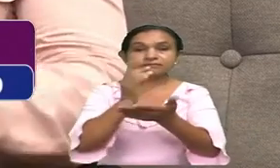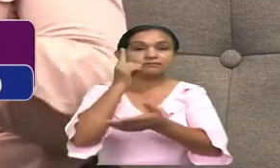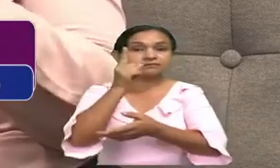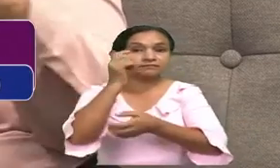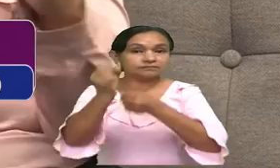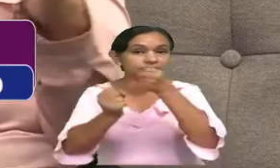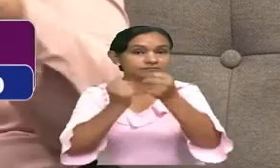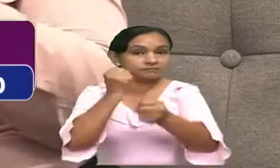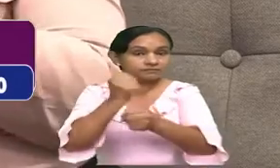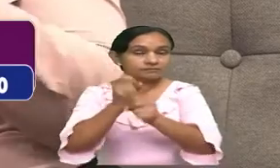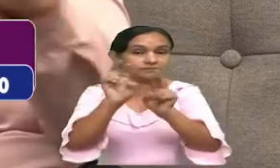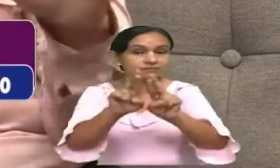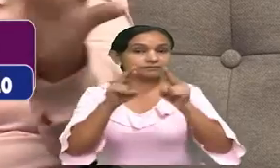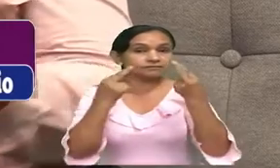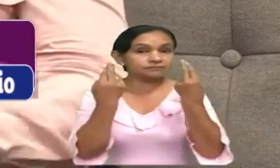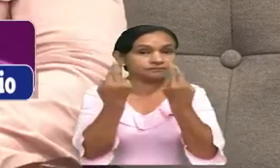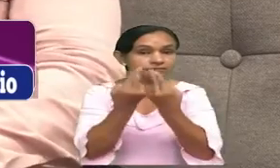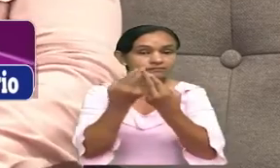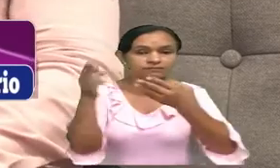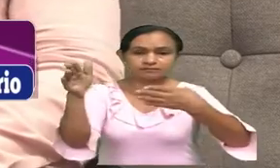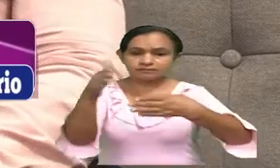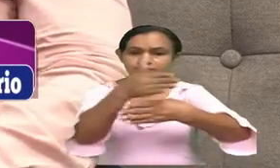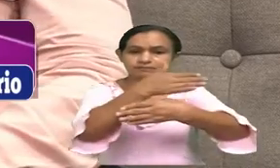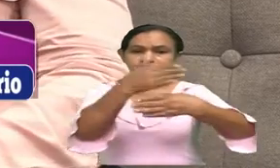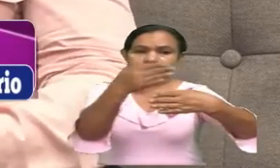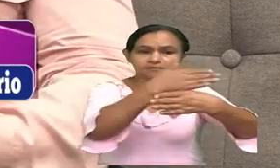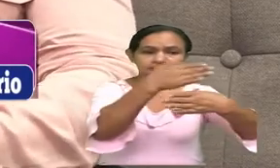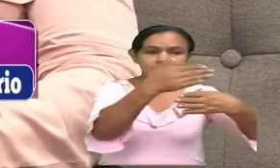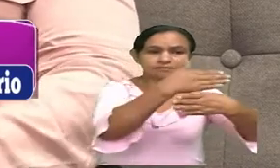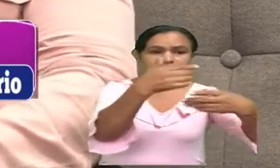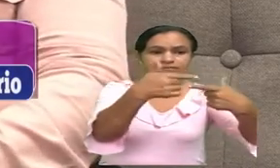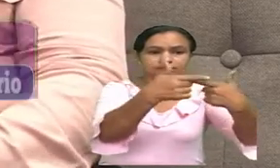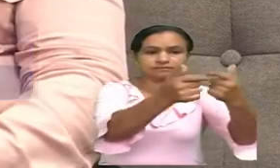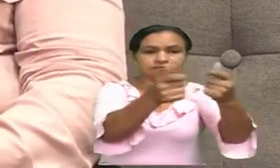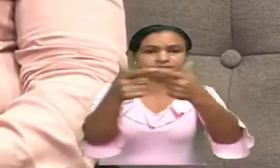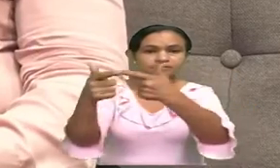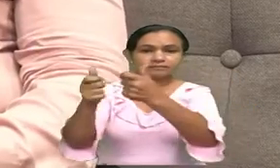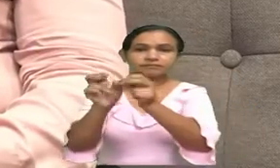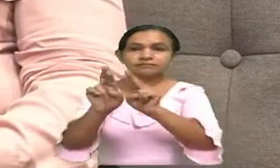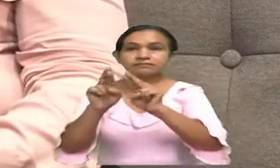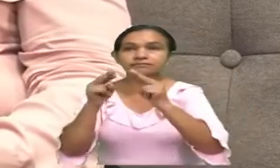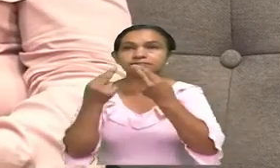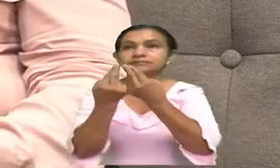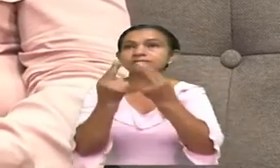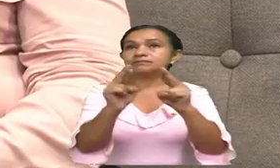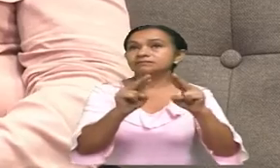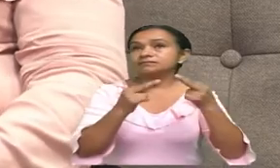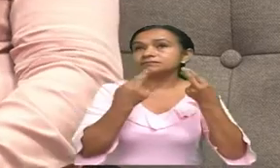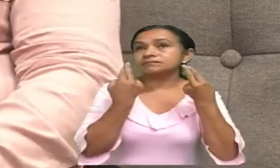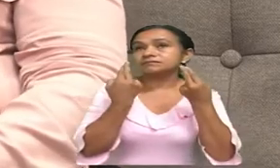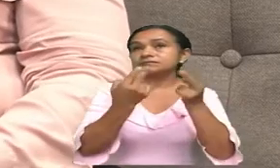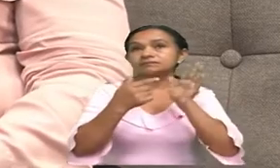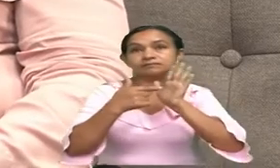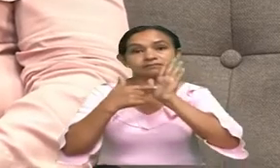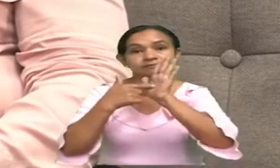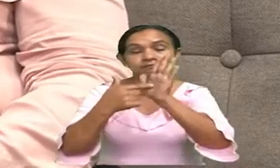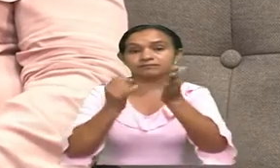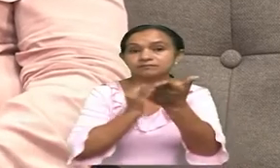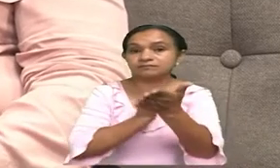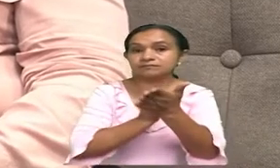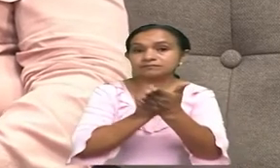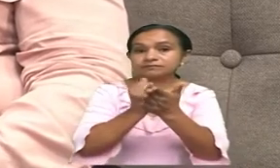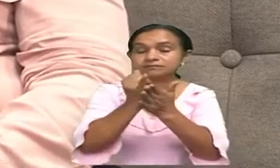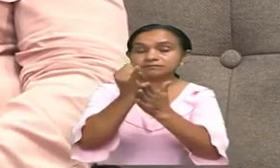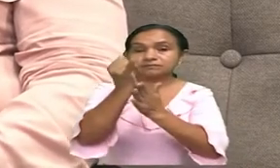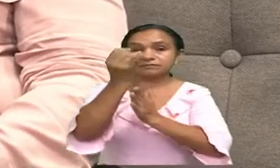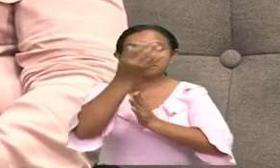pero además tiene muchos sistemas que también sesionan, okay. Por ejemplo, el sistema de investigación y